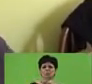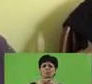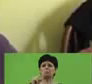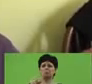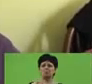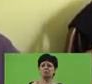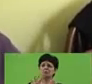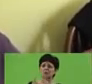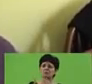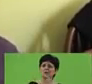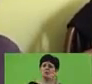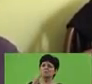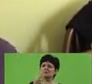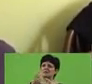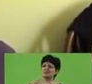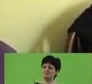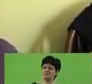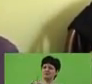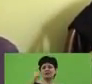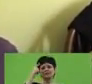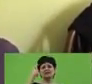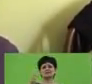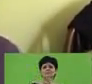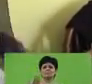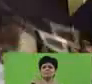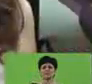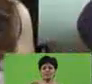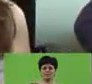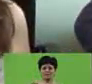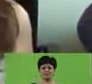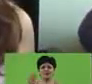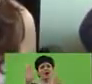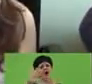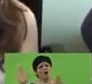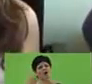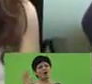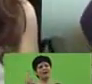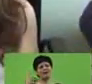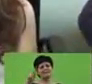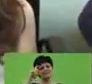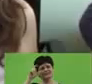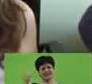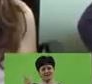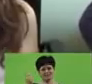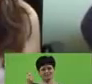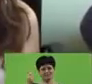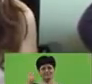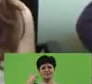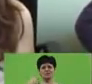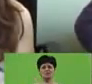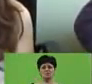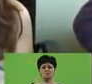podemos empezar a plantear nuevos discursos y nuevas ideas. Hola, mi nombre es Sangrea López de Mora,